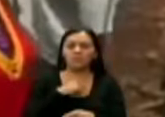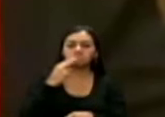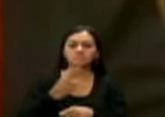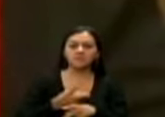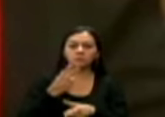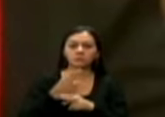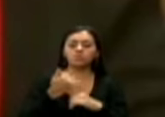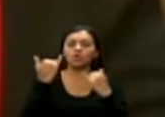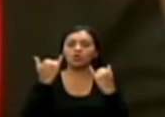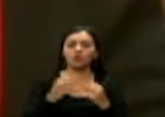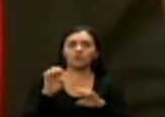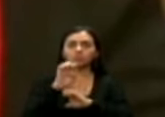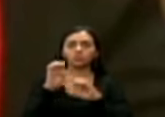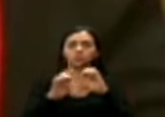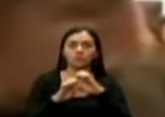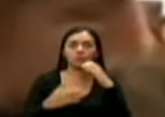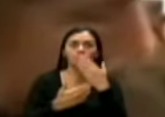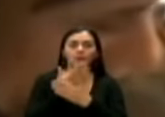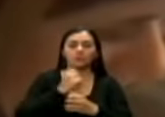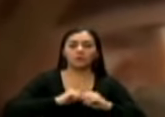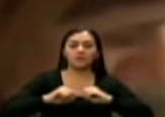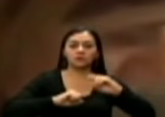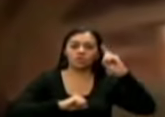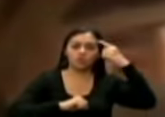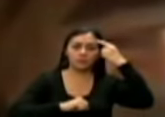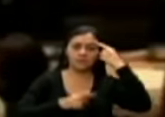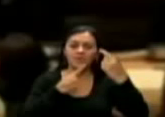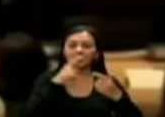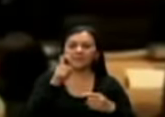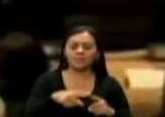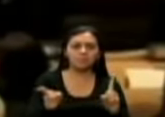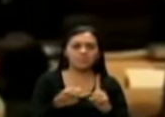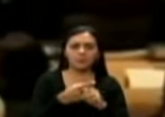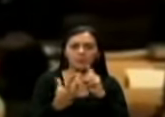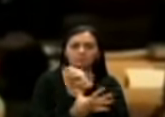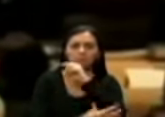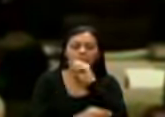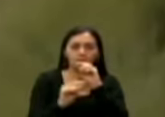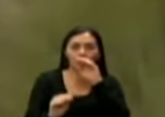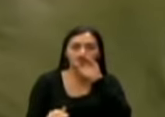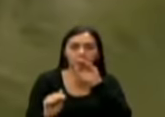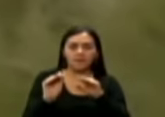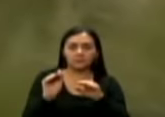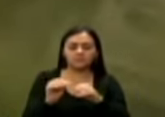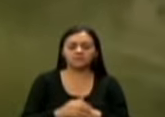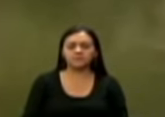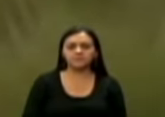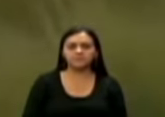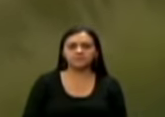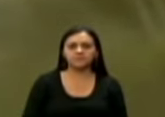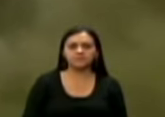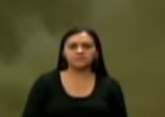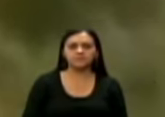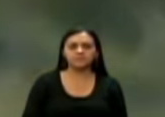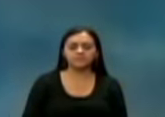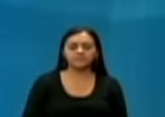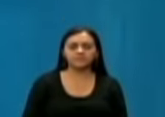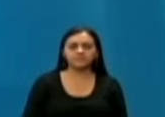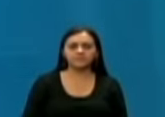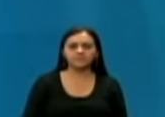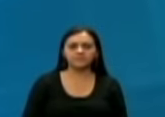la gestión de gobierno teniendo como meta la erradicación de la pobreza. Víctor Vergara, Agencia Andes, para Ecuador No